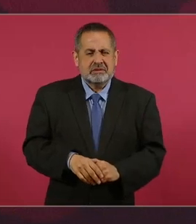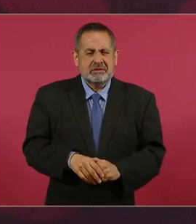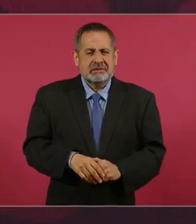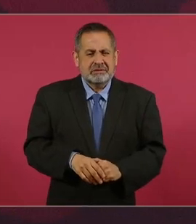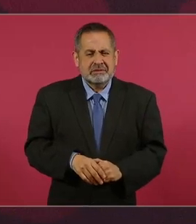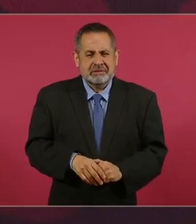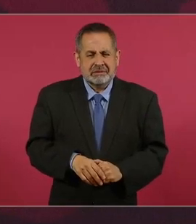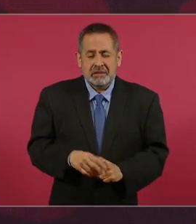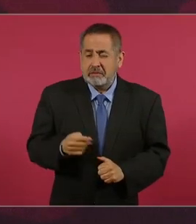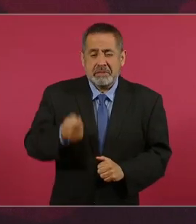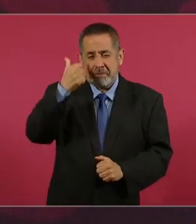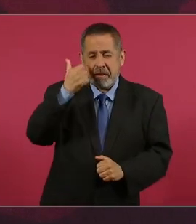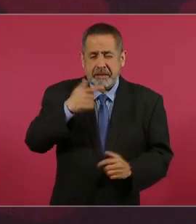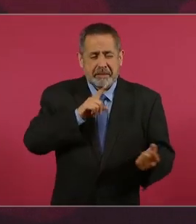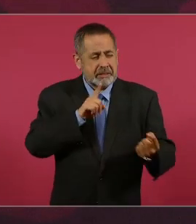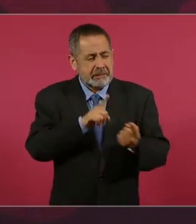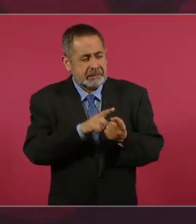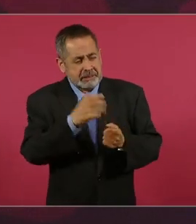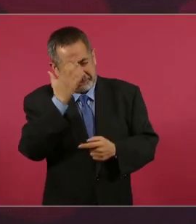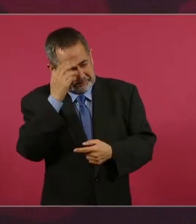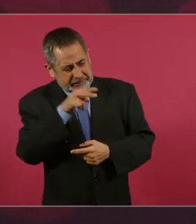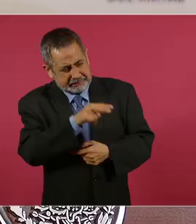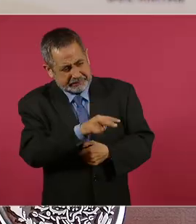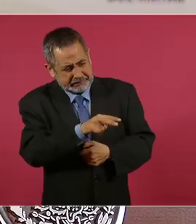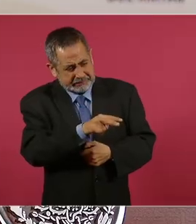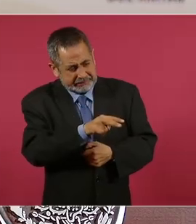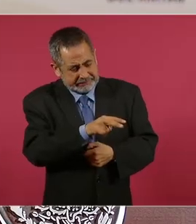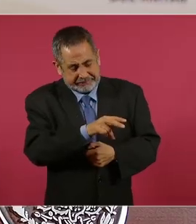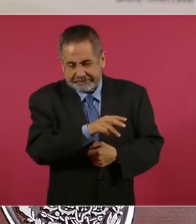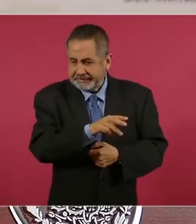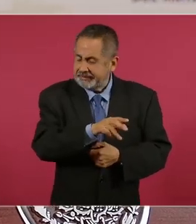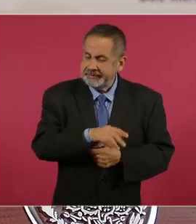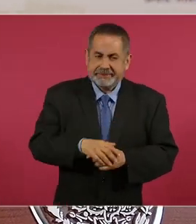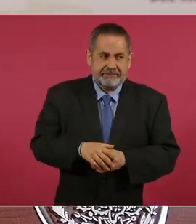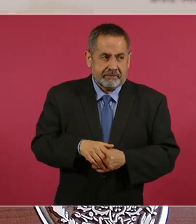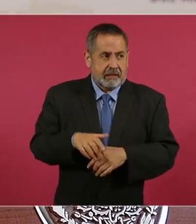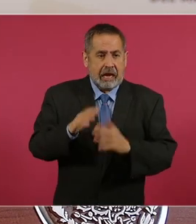Desde que lo conocí en